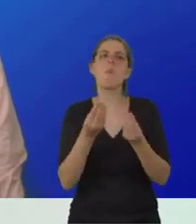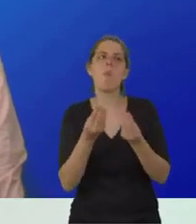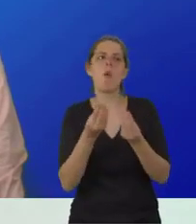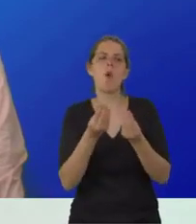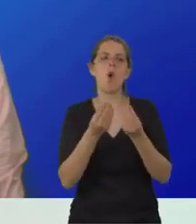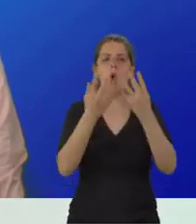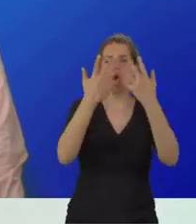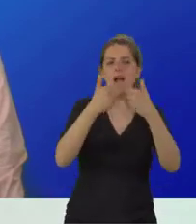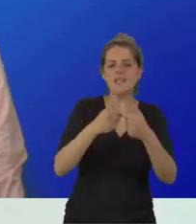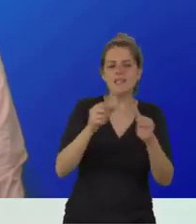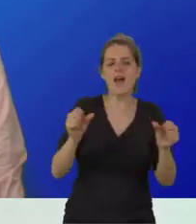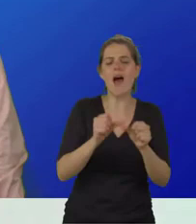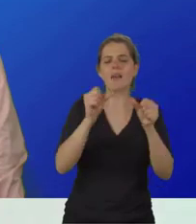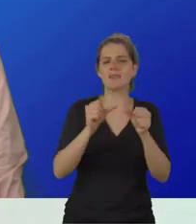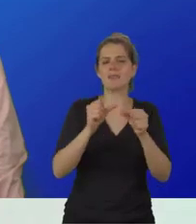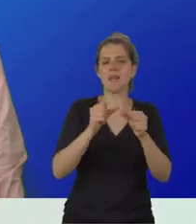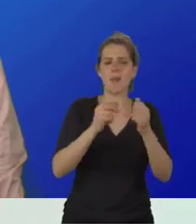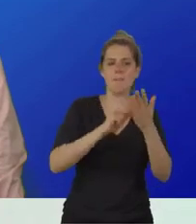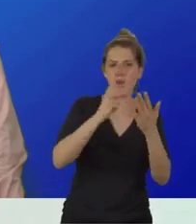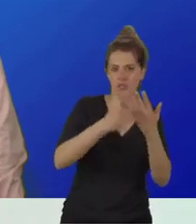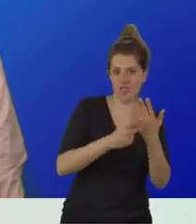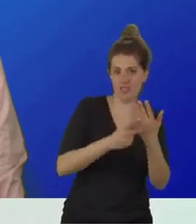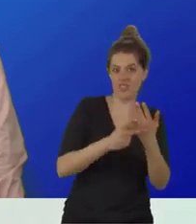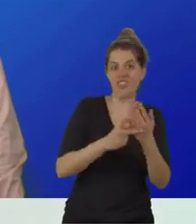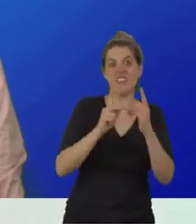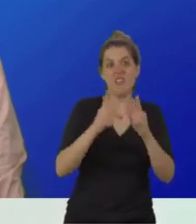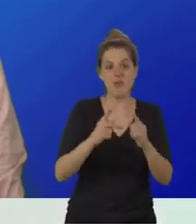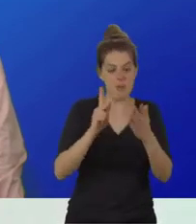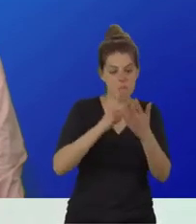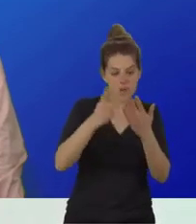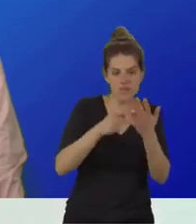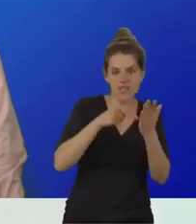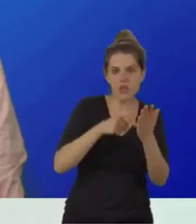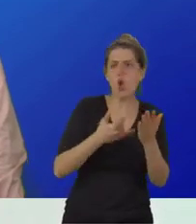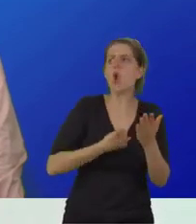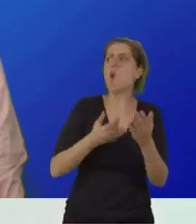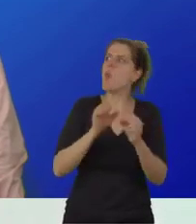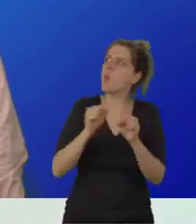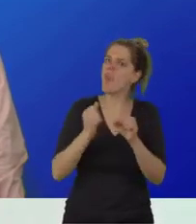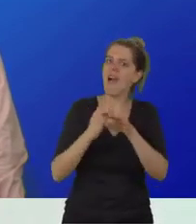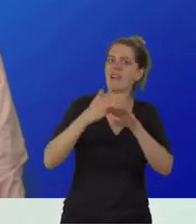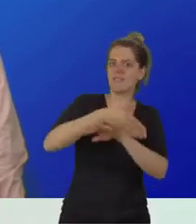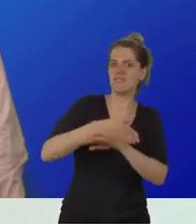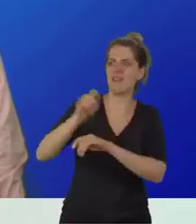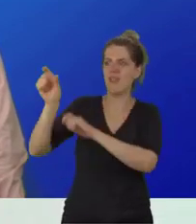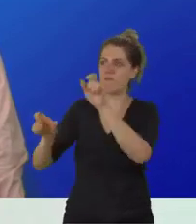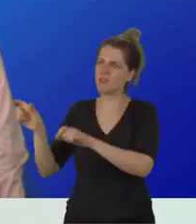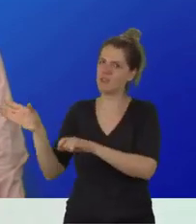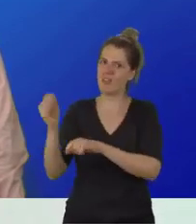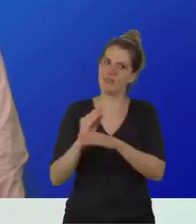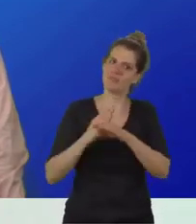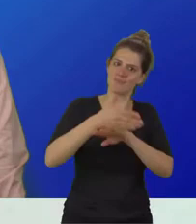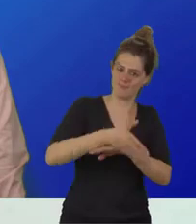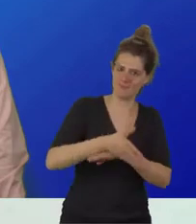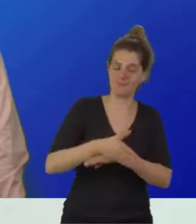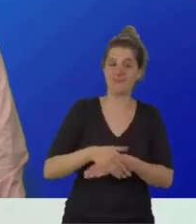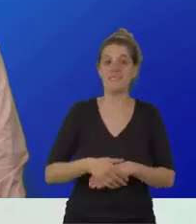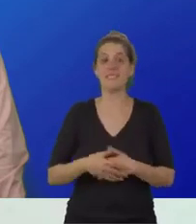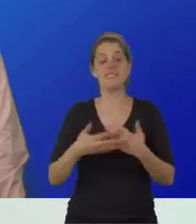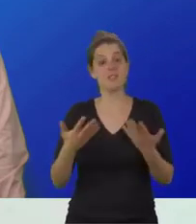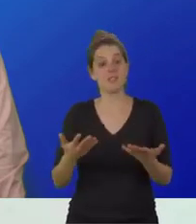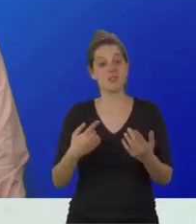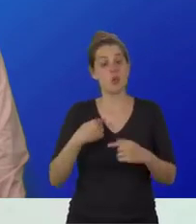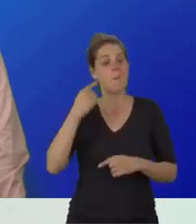proyectos y cómo esos proyectos pueden dar accesibilidad a las personas, creo que una de las